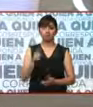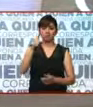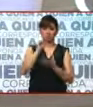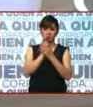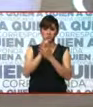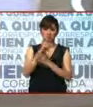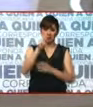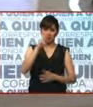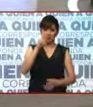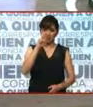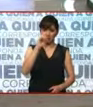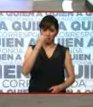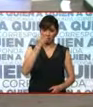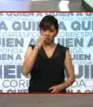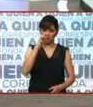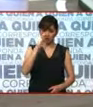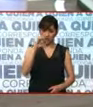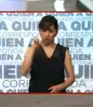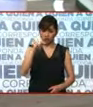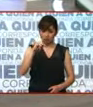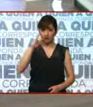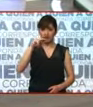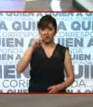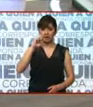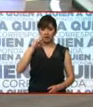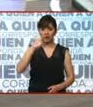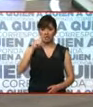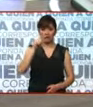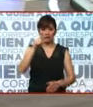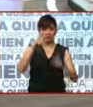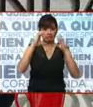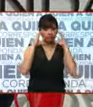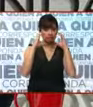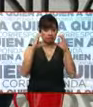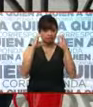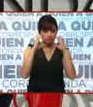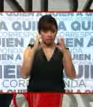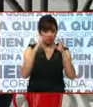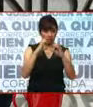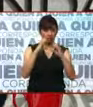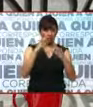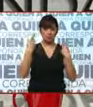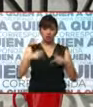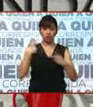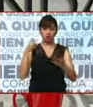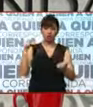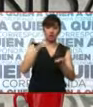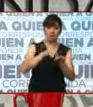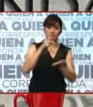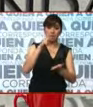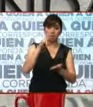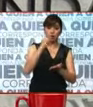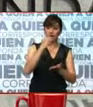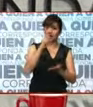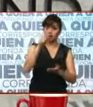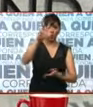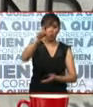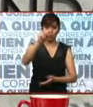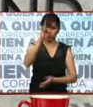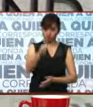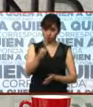Proyección Integral. Con eso prevenimos a quienes de repente pueden tener la fortuna de topar con Proyección Integral.